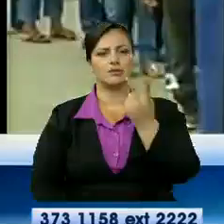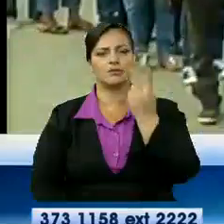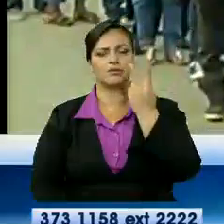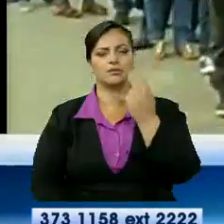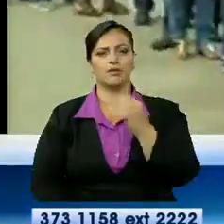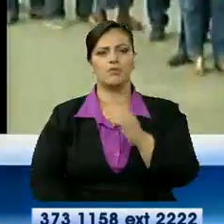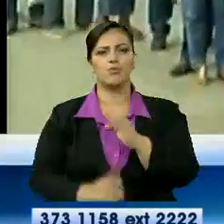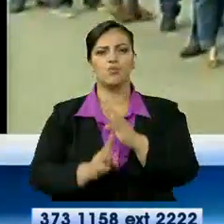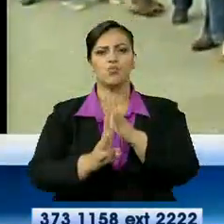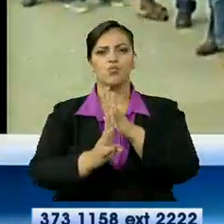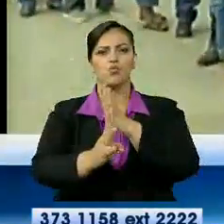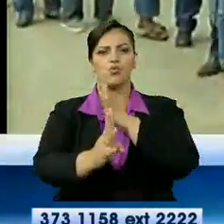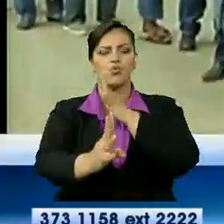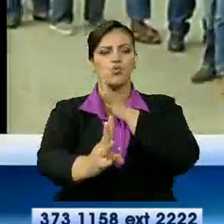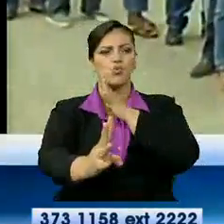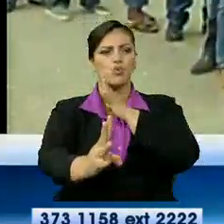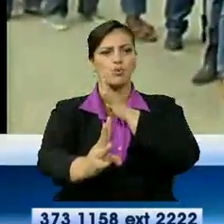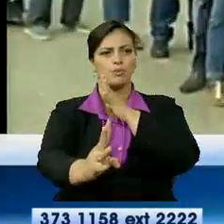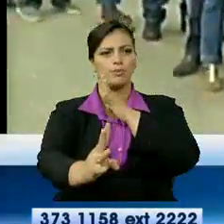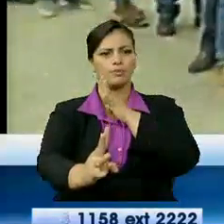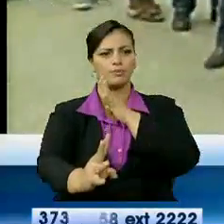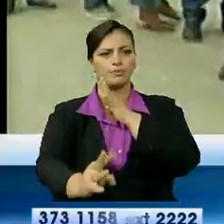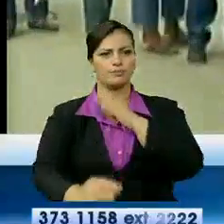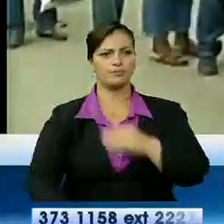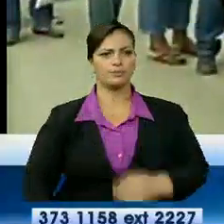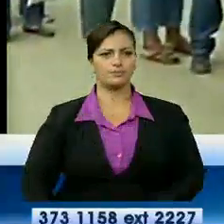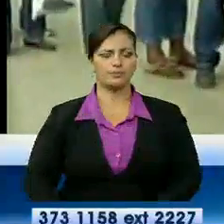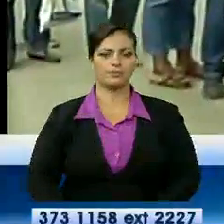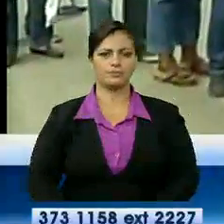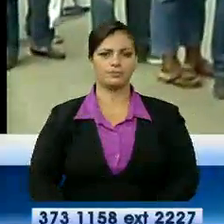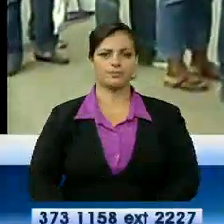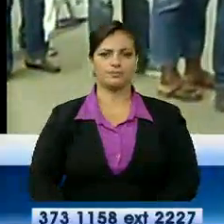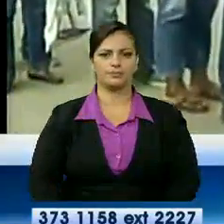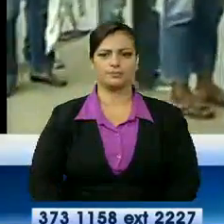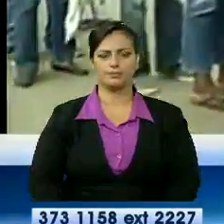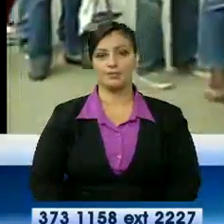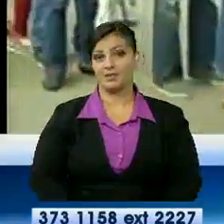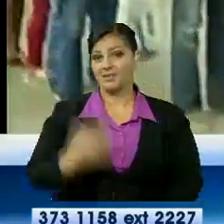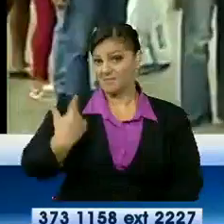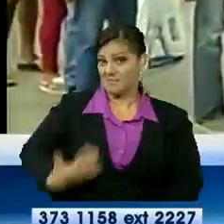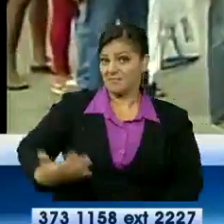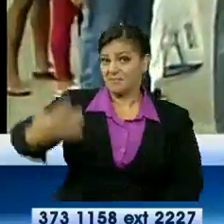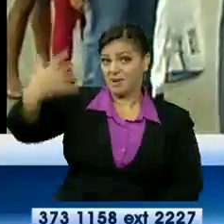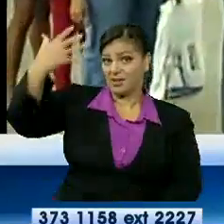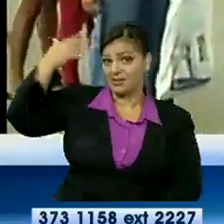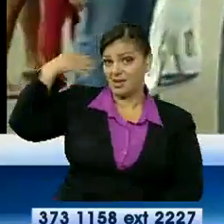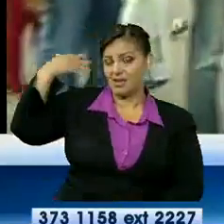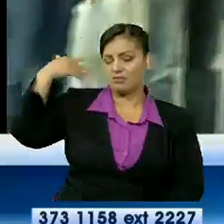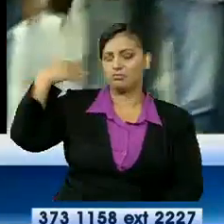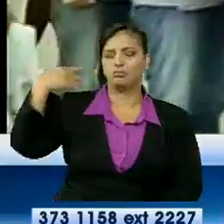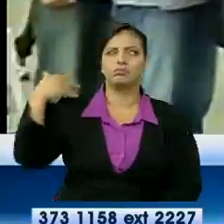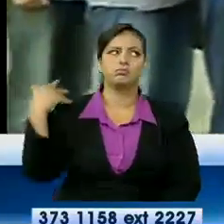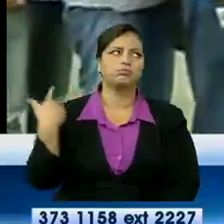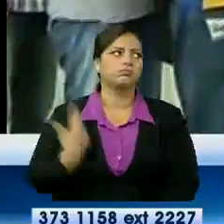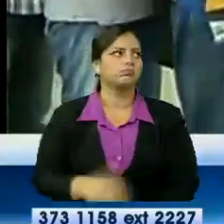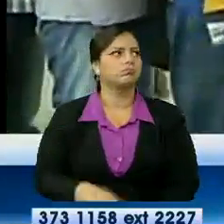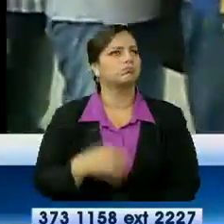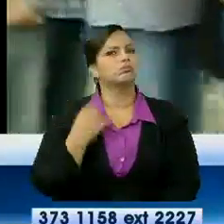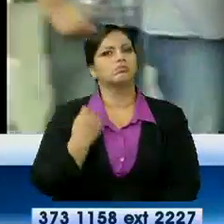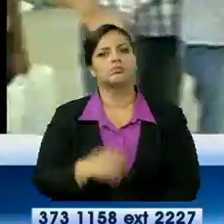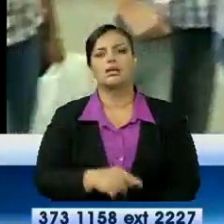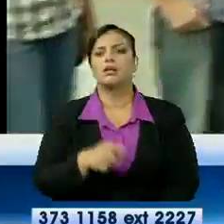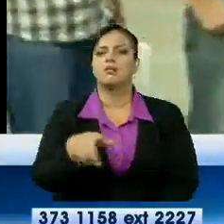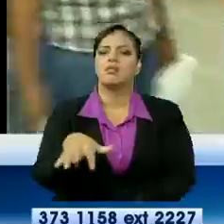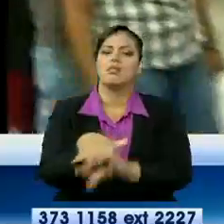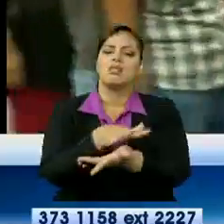poco para hacer el recuento de lo que ocurría anteriormente. Este paradero se improvisaba en la